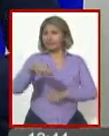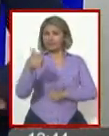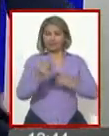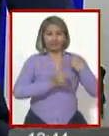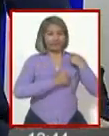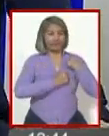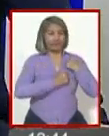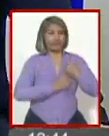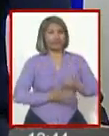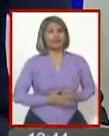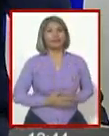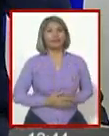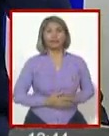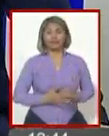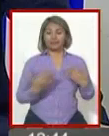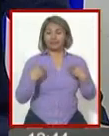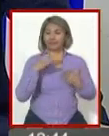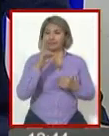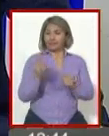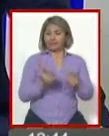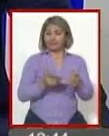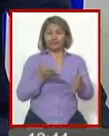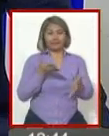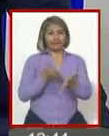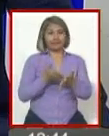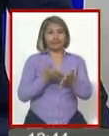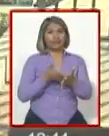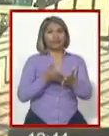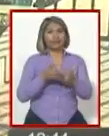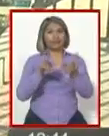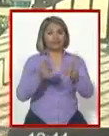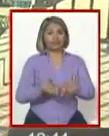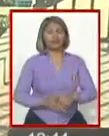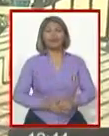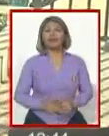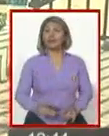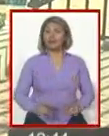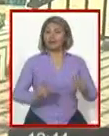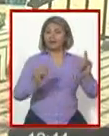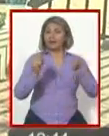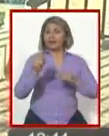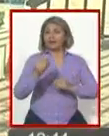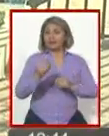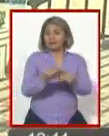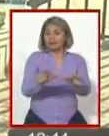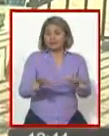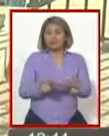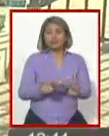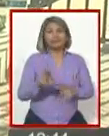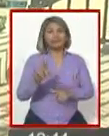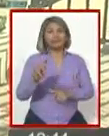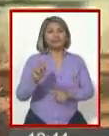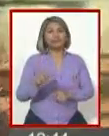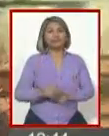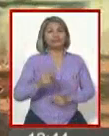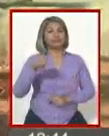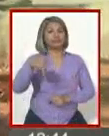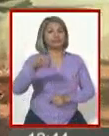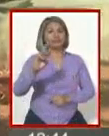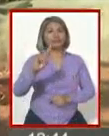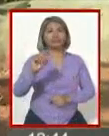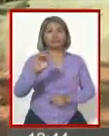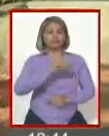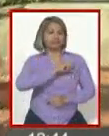otro guardia, quien sacó un arma de fuego y le disparó. Hasta el condominio Anita, zona del Urubó, perteneciente al municipio de